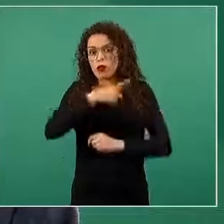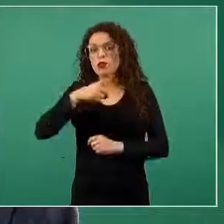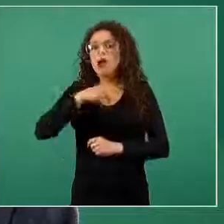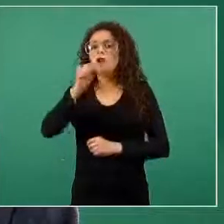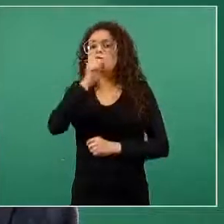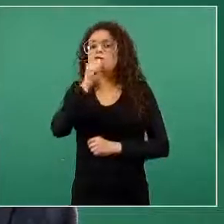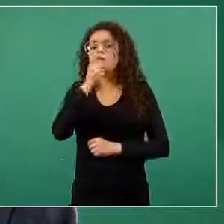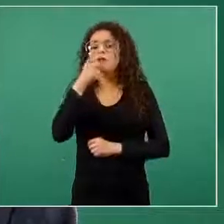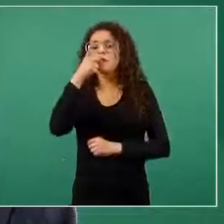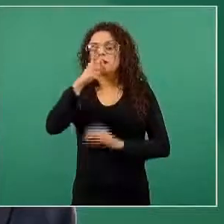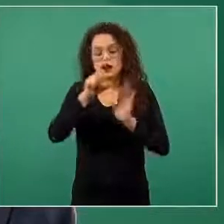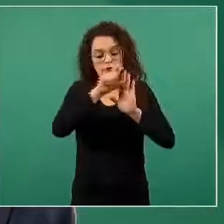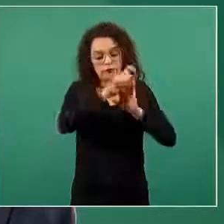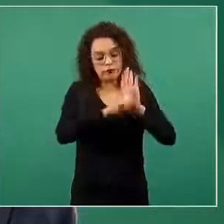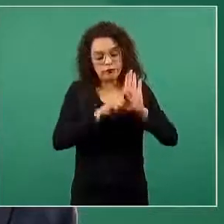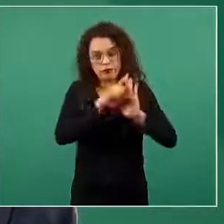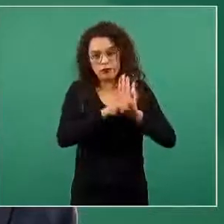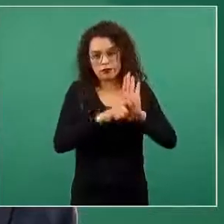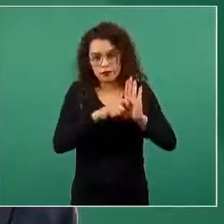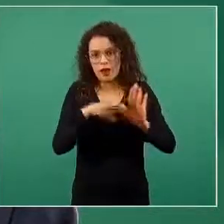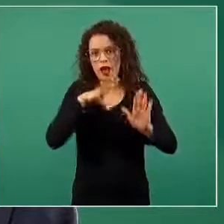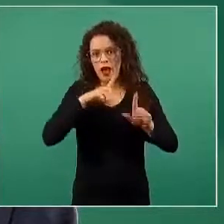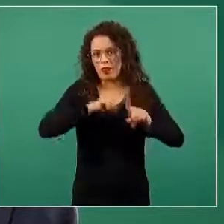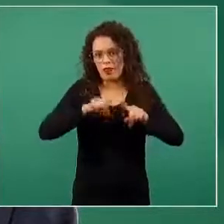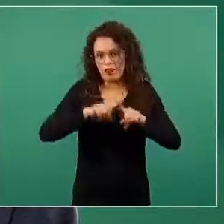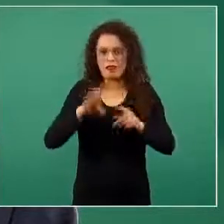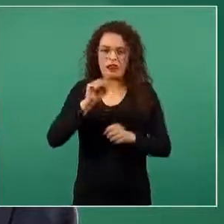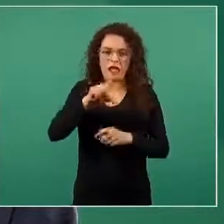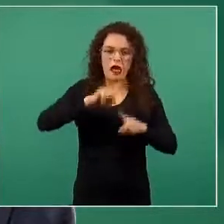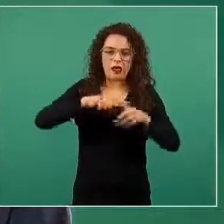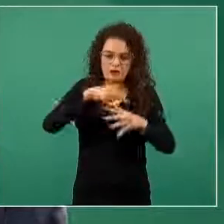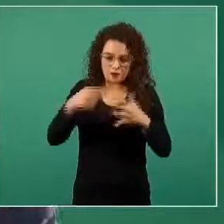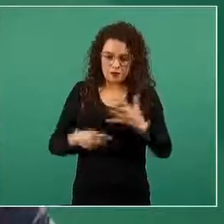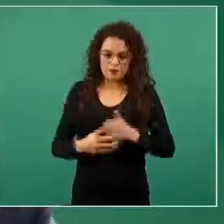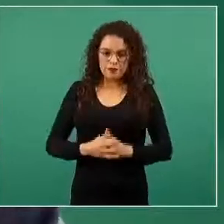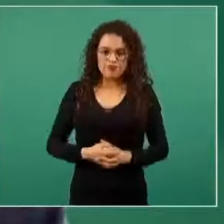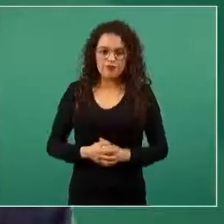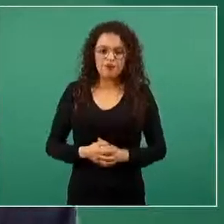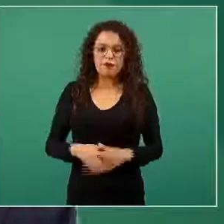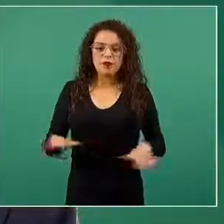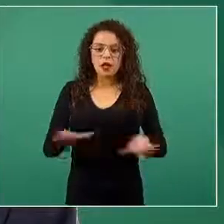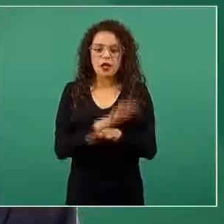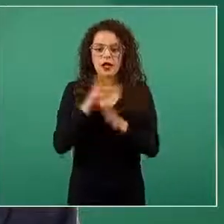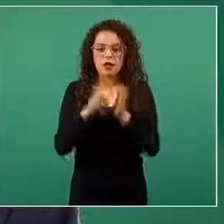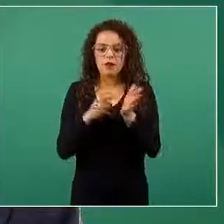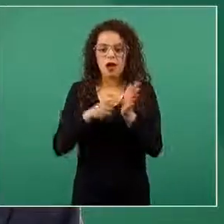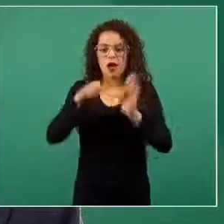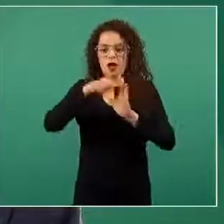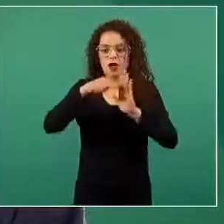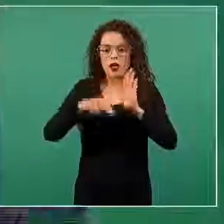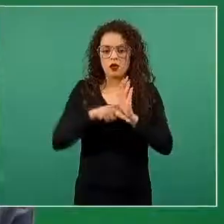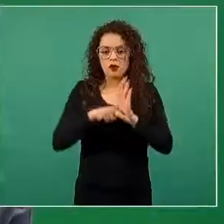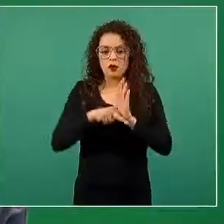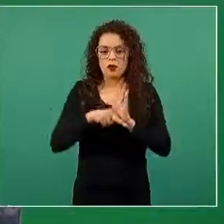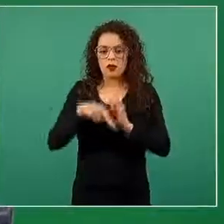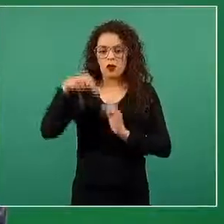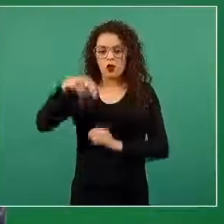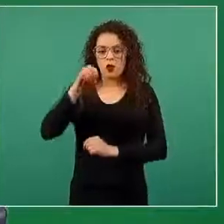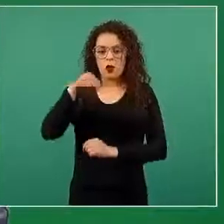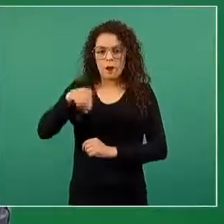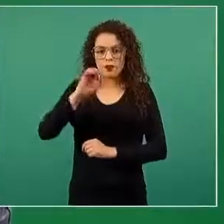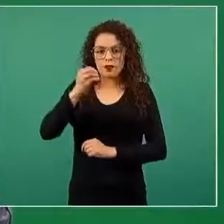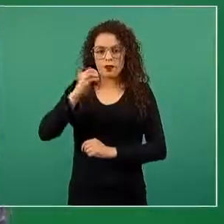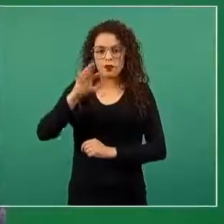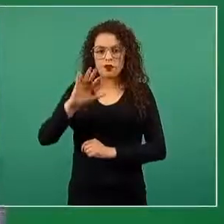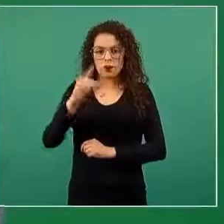estableció casi por unanimidad el Congreso de la Unión y la modificación de la norma oficial mexicana